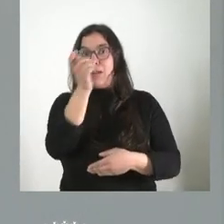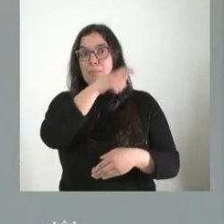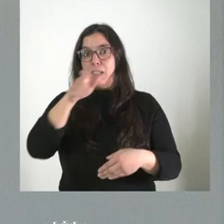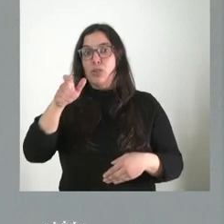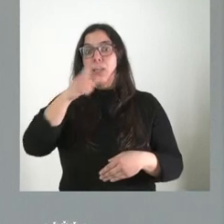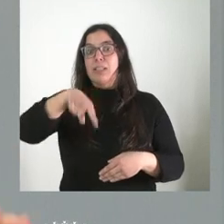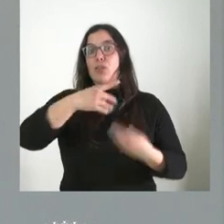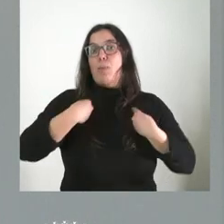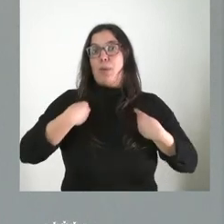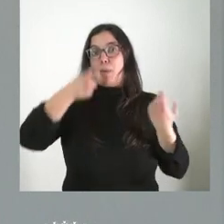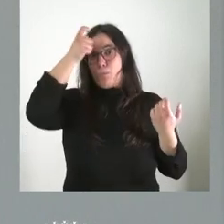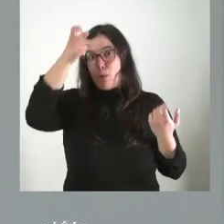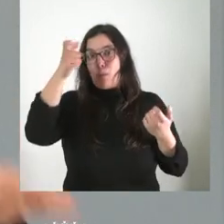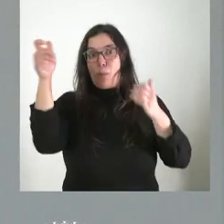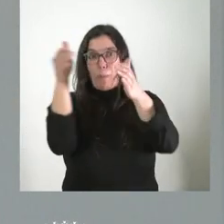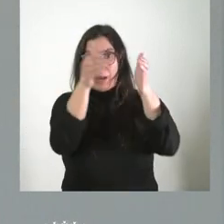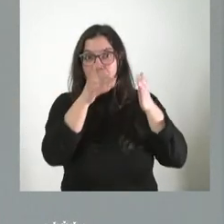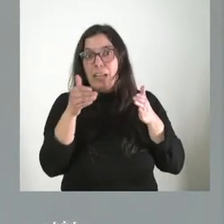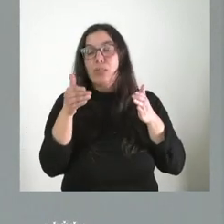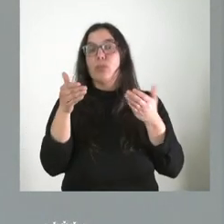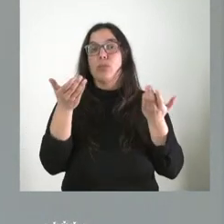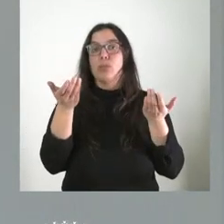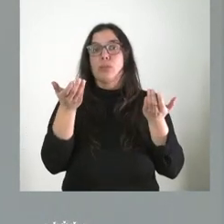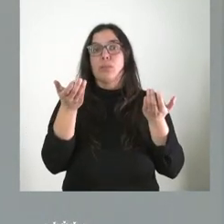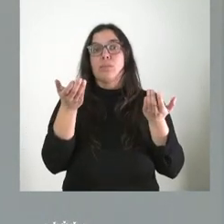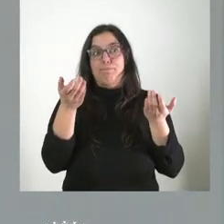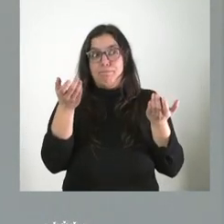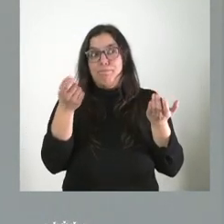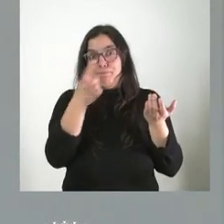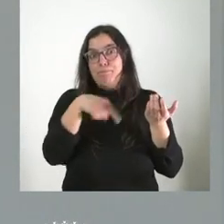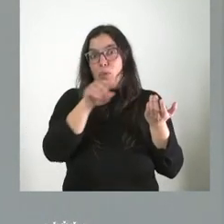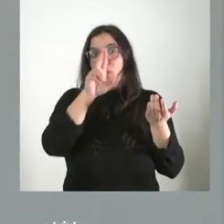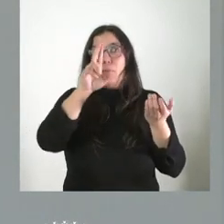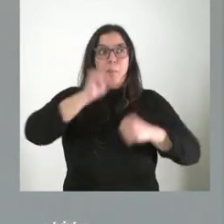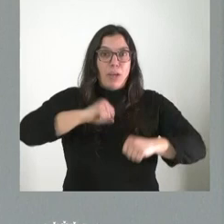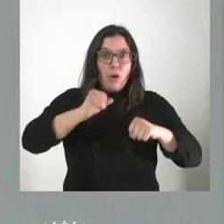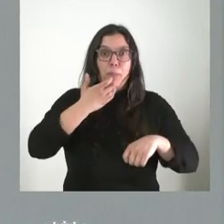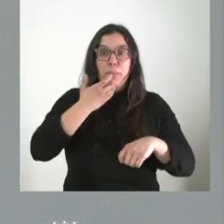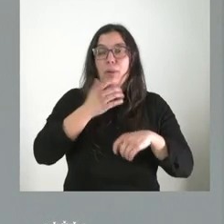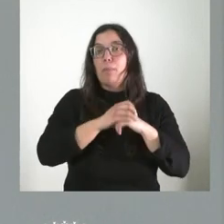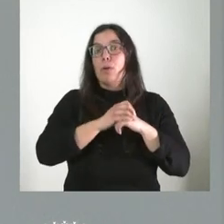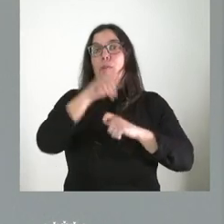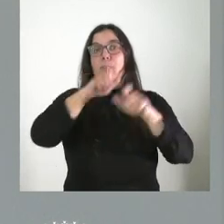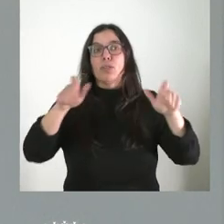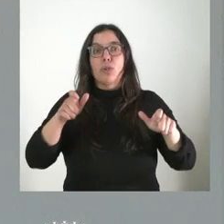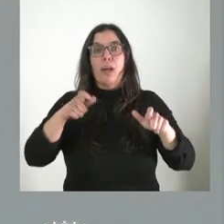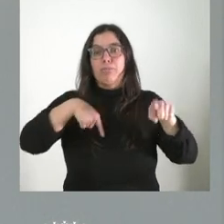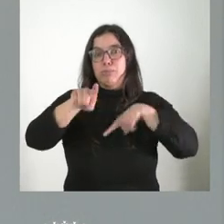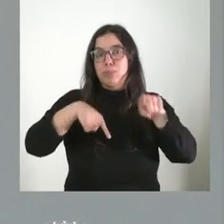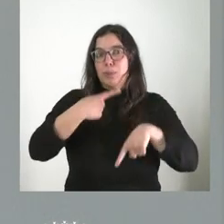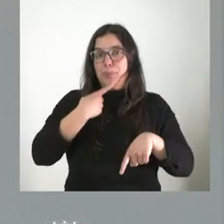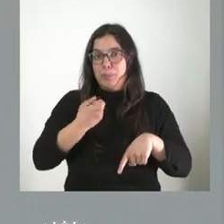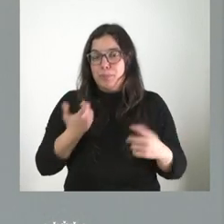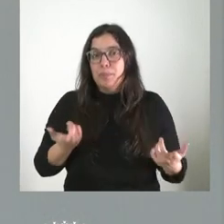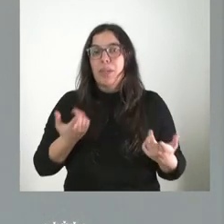localidades en sus municipios en esas entidades locales menores son personas mayores son personas con dificultad de movilidad y